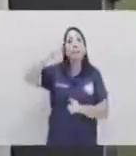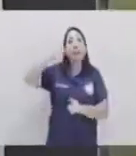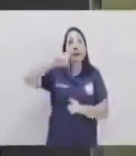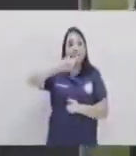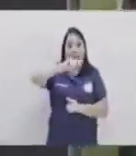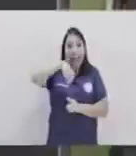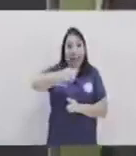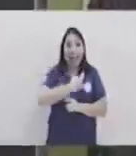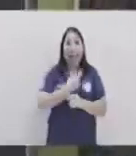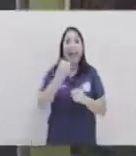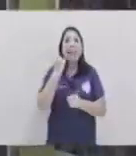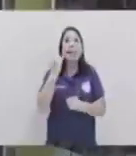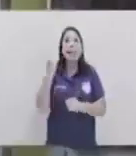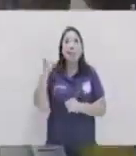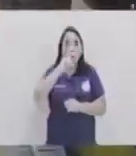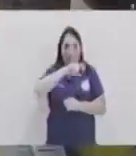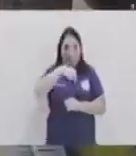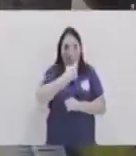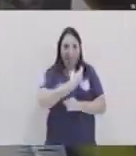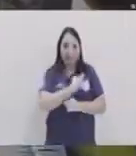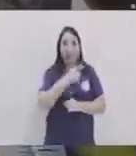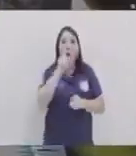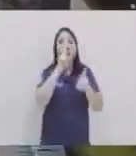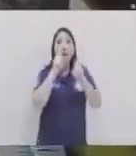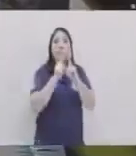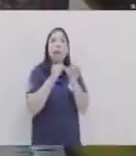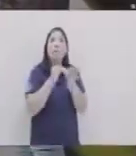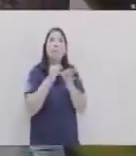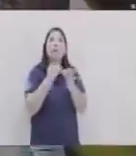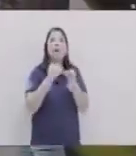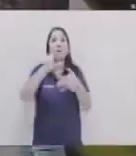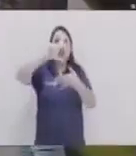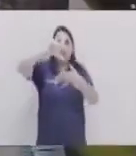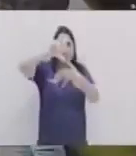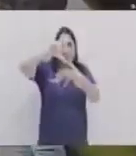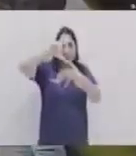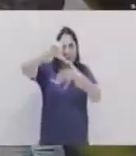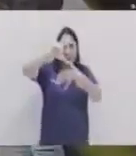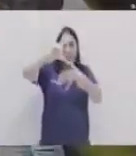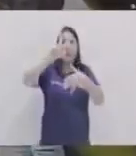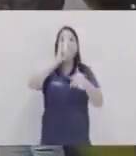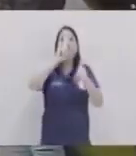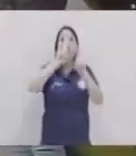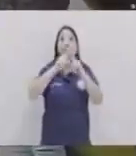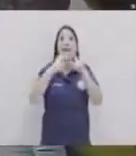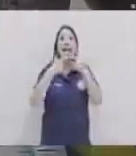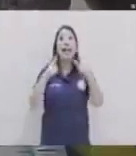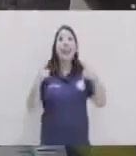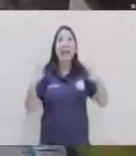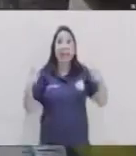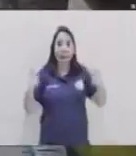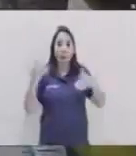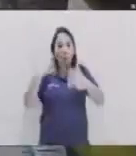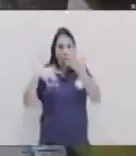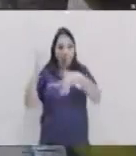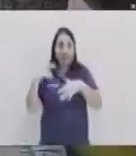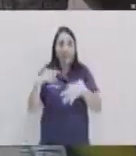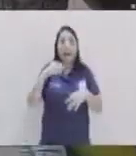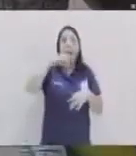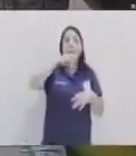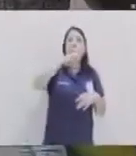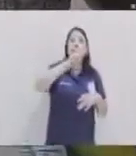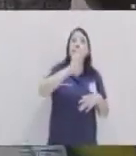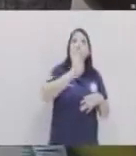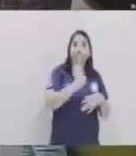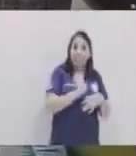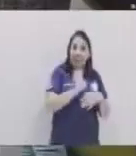En ese sentido también están los pueblos latinoamericanos, que son lenguas que se derivan del latín y prehispánicas son lenguas que después se